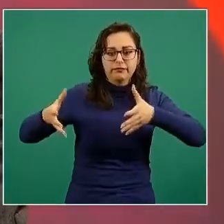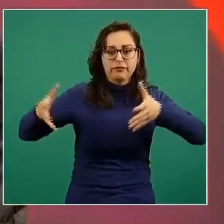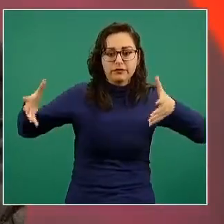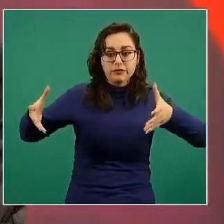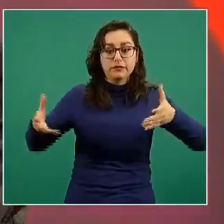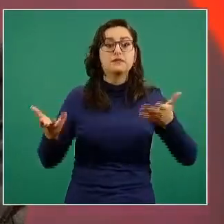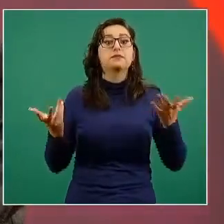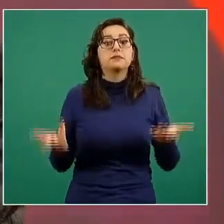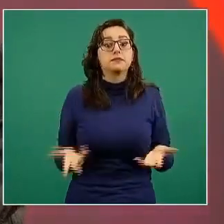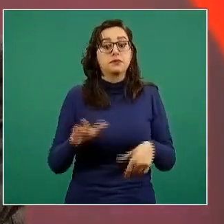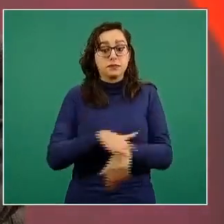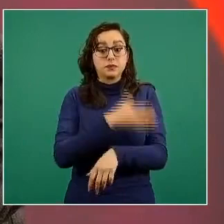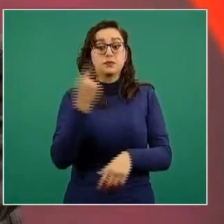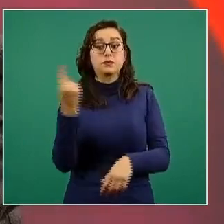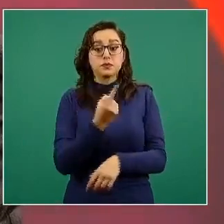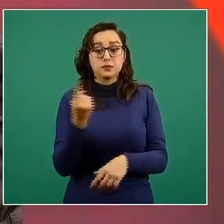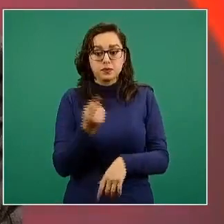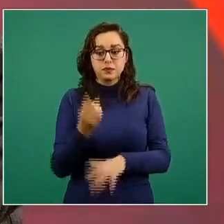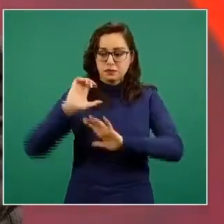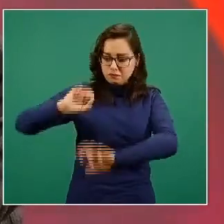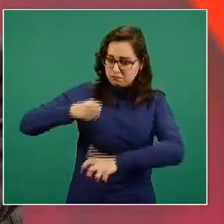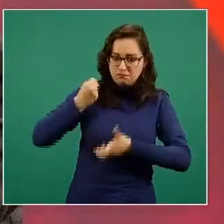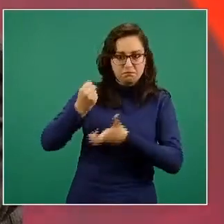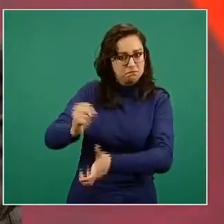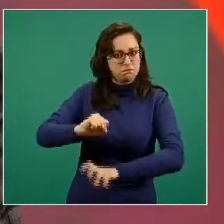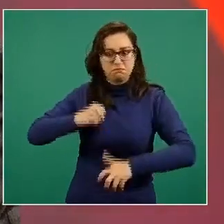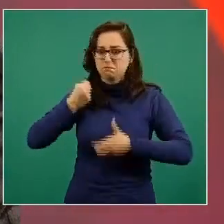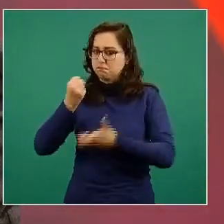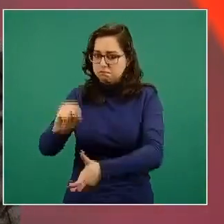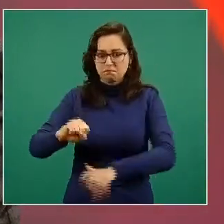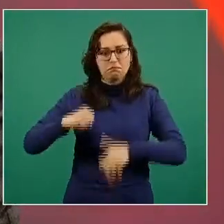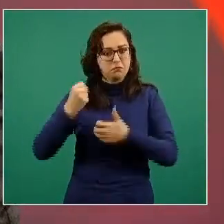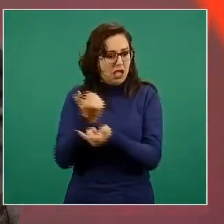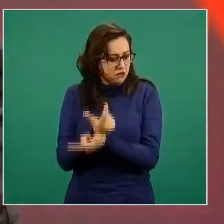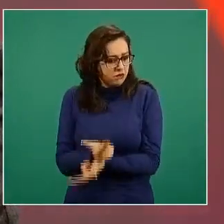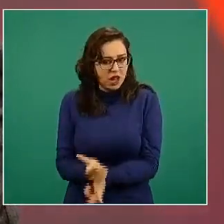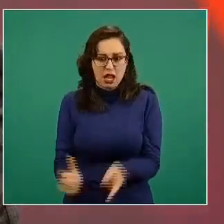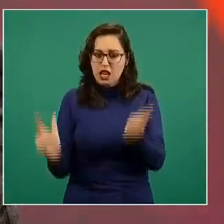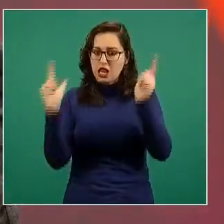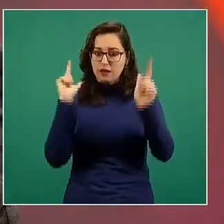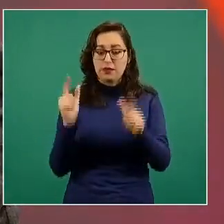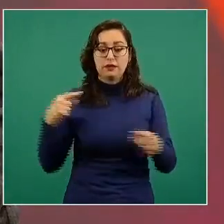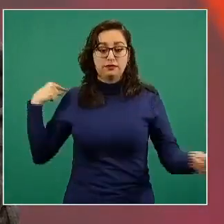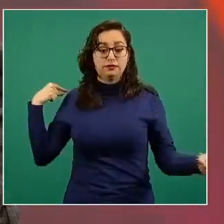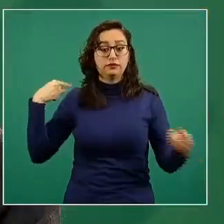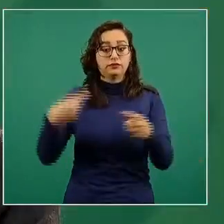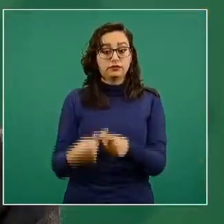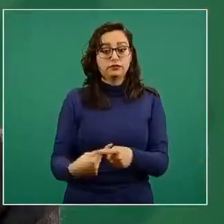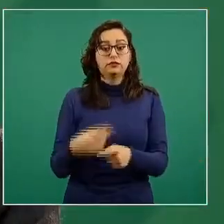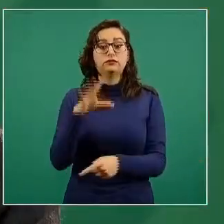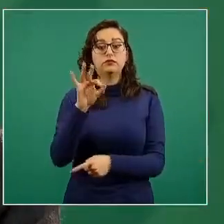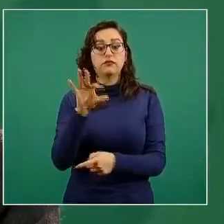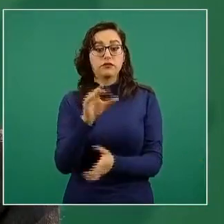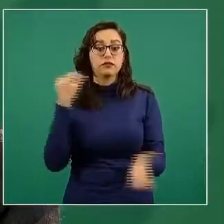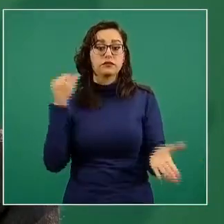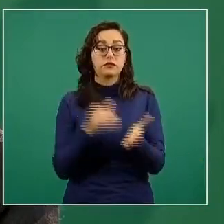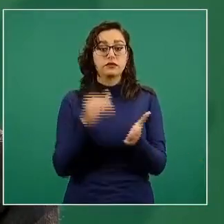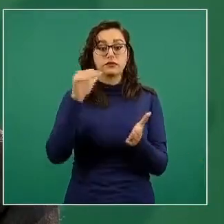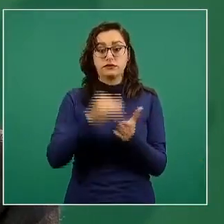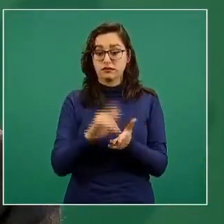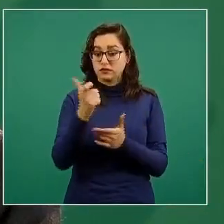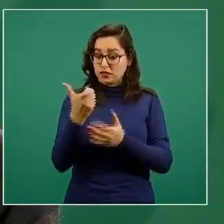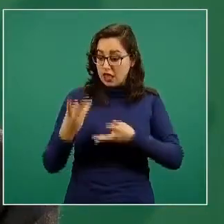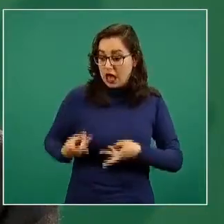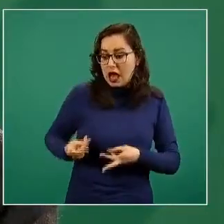limitaciones en el uso de los recursos financieros. Se han utilizado en este momento casi 40,000 millones de